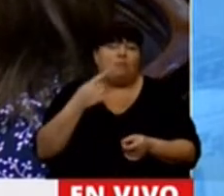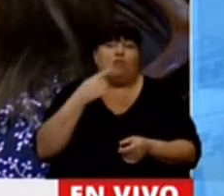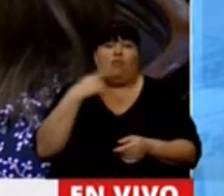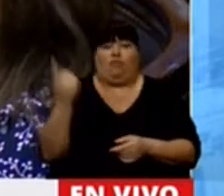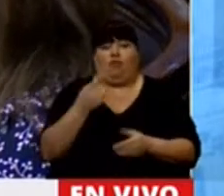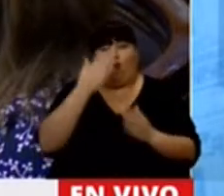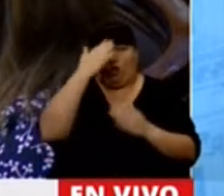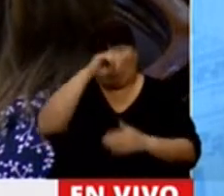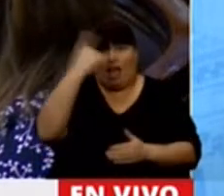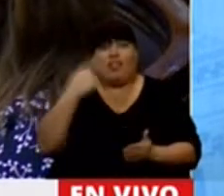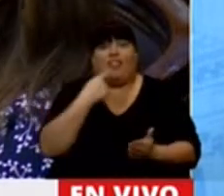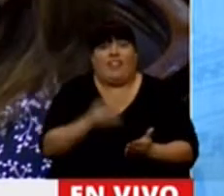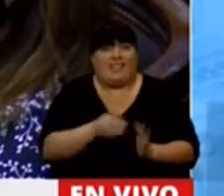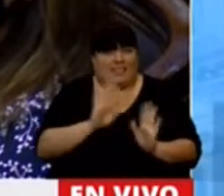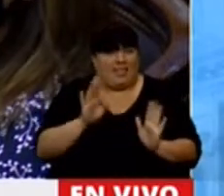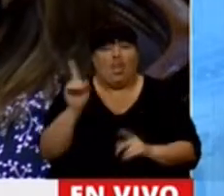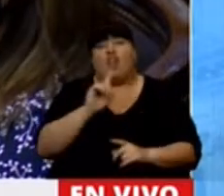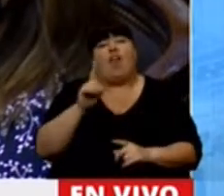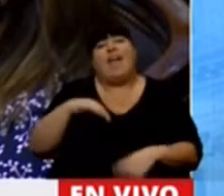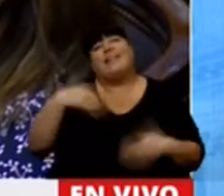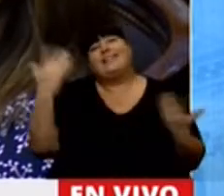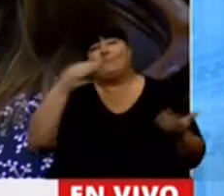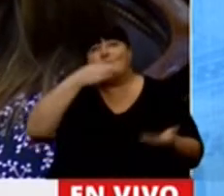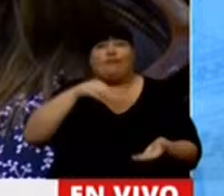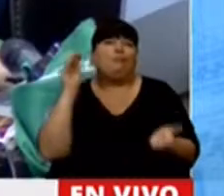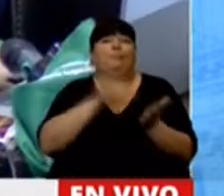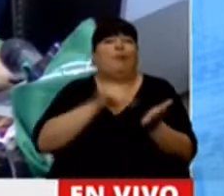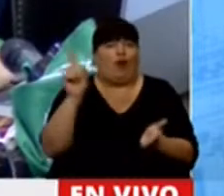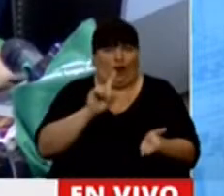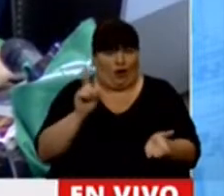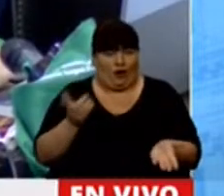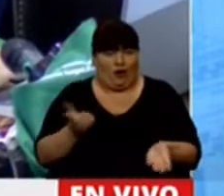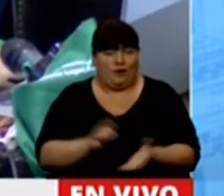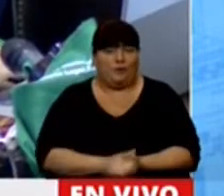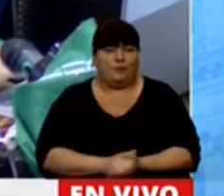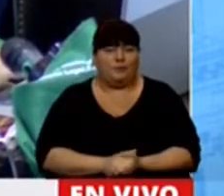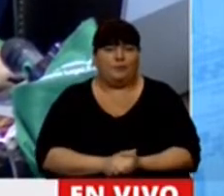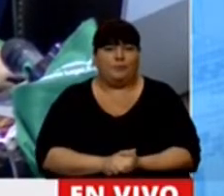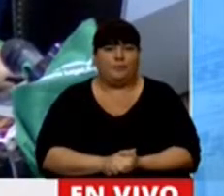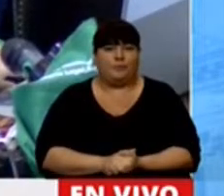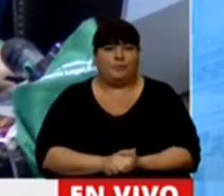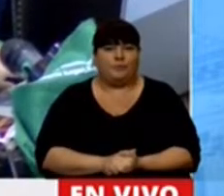nuestra Constitución Nacional. No fue caprichoso, señor presidente.